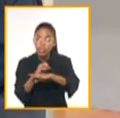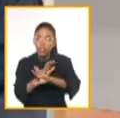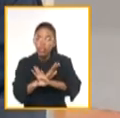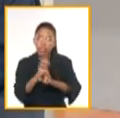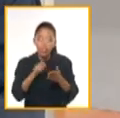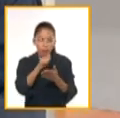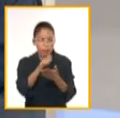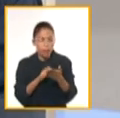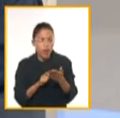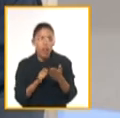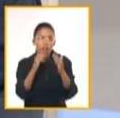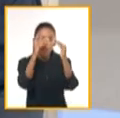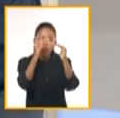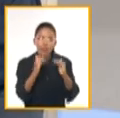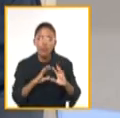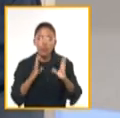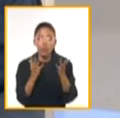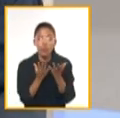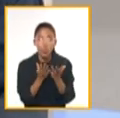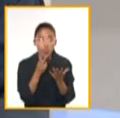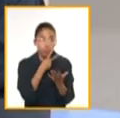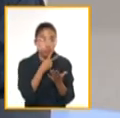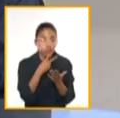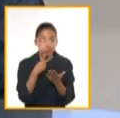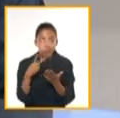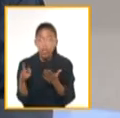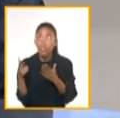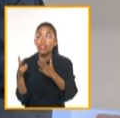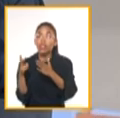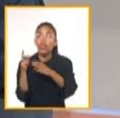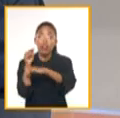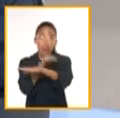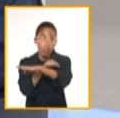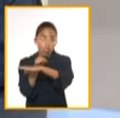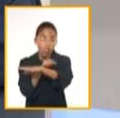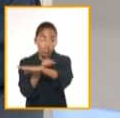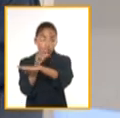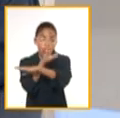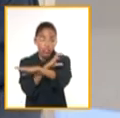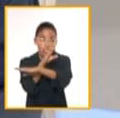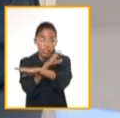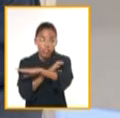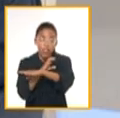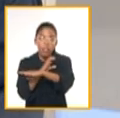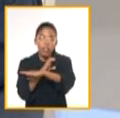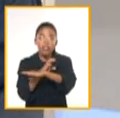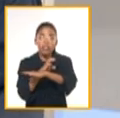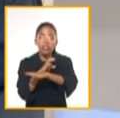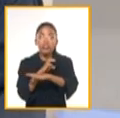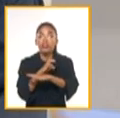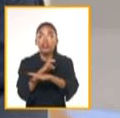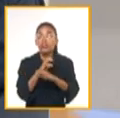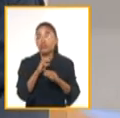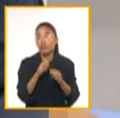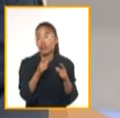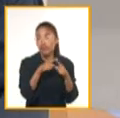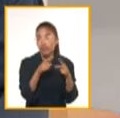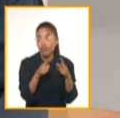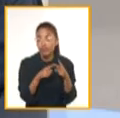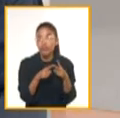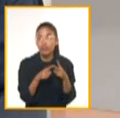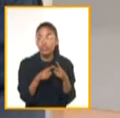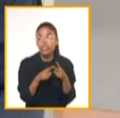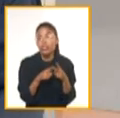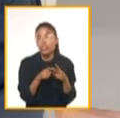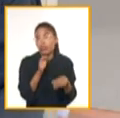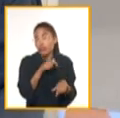zona central, o sea, ya iba un adelanto en la zona central con la Navanilla y el Energas Varadero. Pero un momento